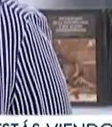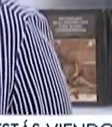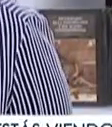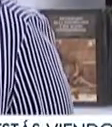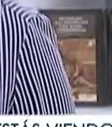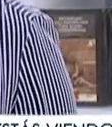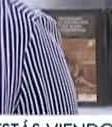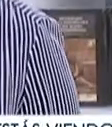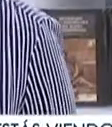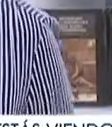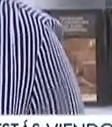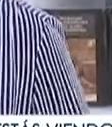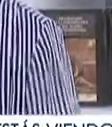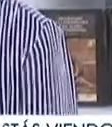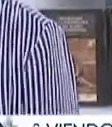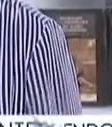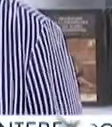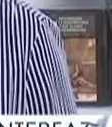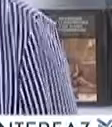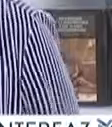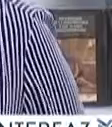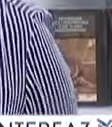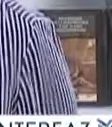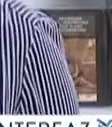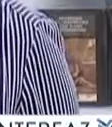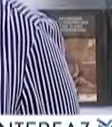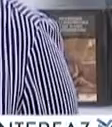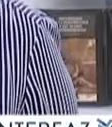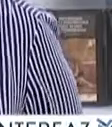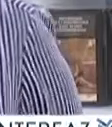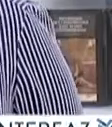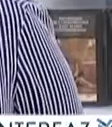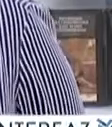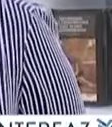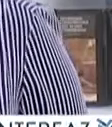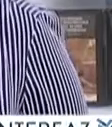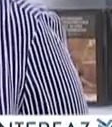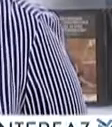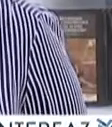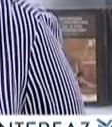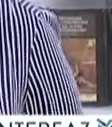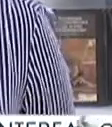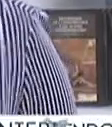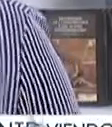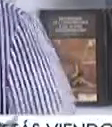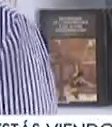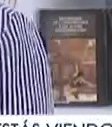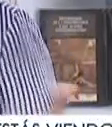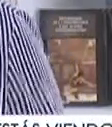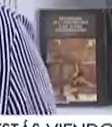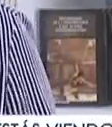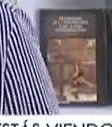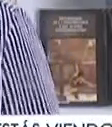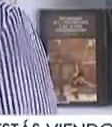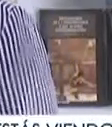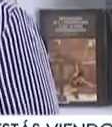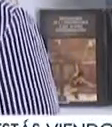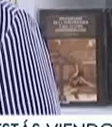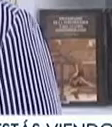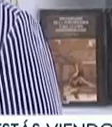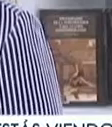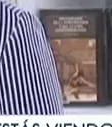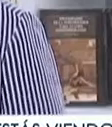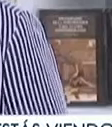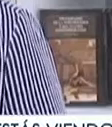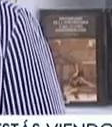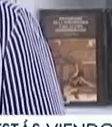aspecto literario, que es básicamente uno de los intereses de esta feria, ni la parte académica que también, sino que quisimos hacer un repaso más amplio